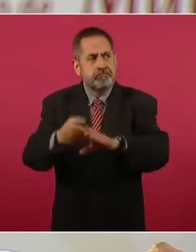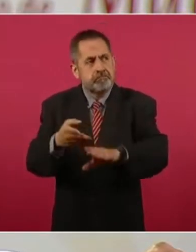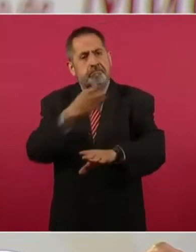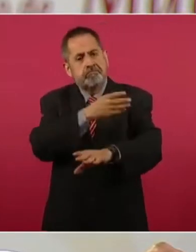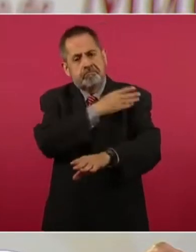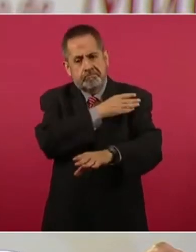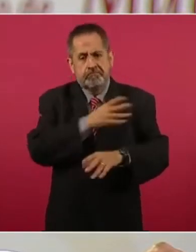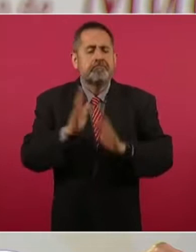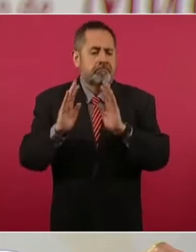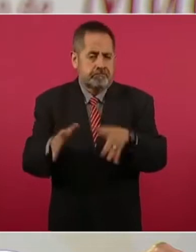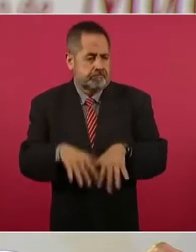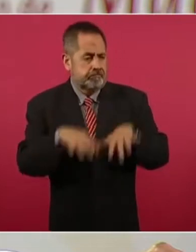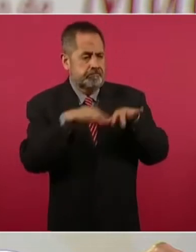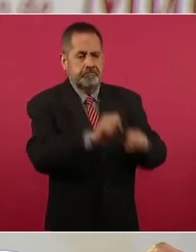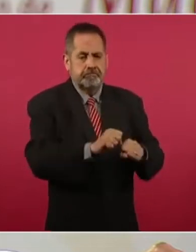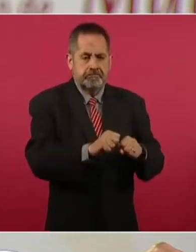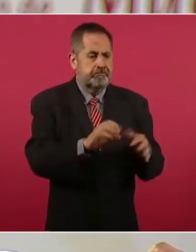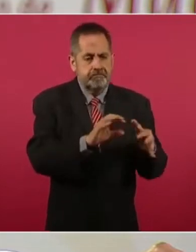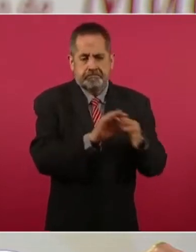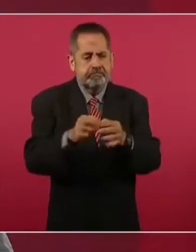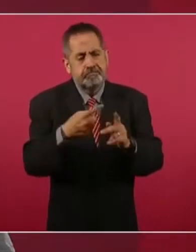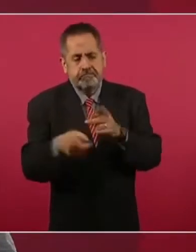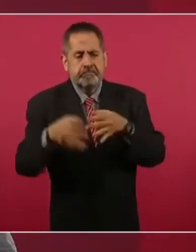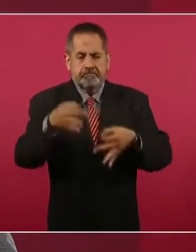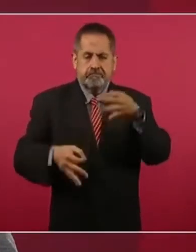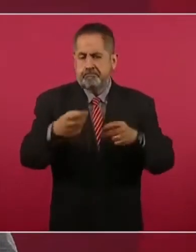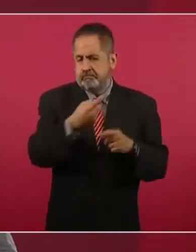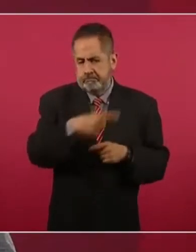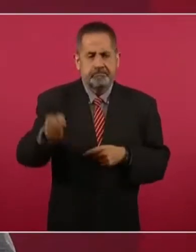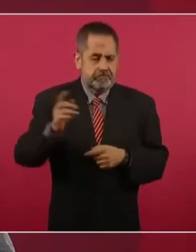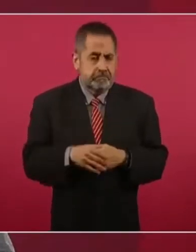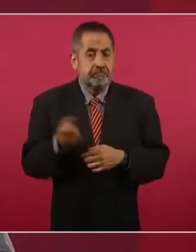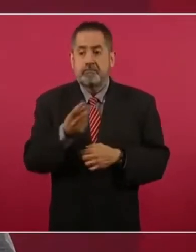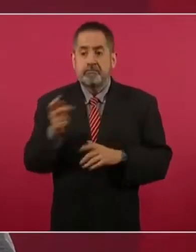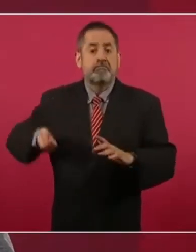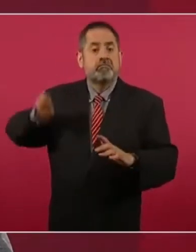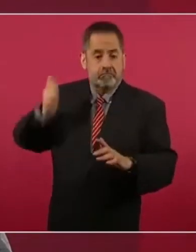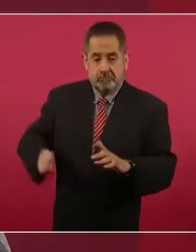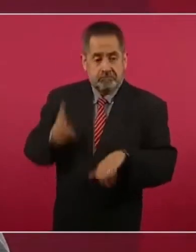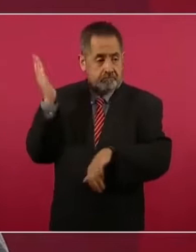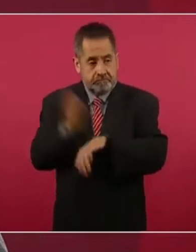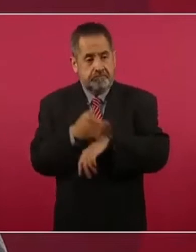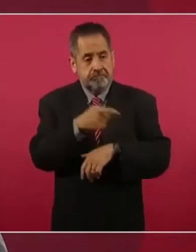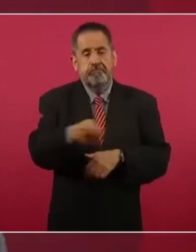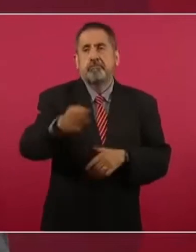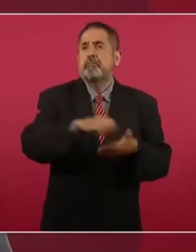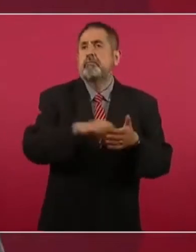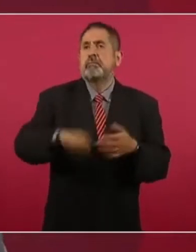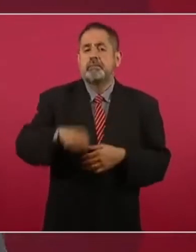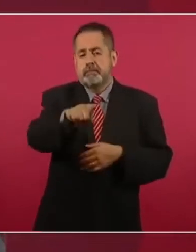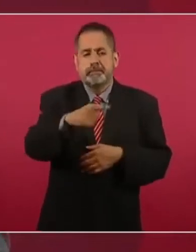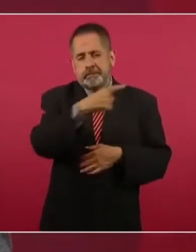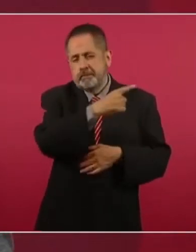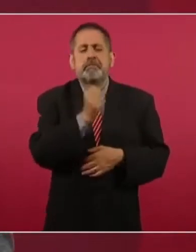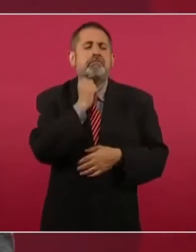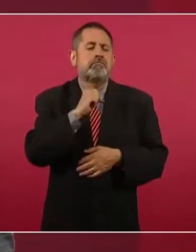hay detenciones, vinculaciones a proceso, incluso sentencias, como en un caso en